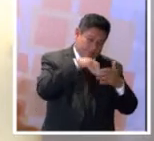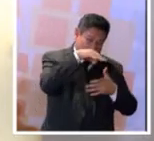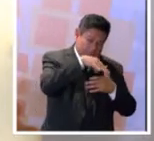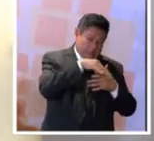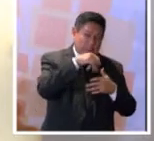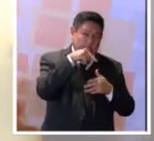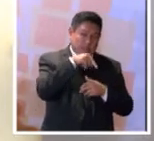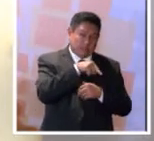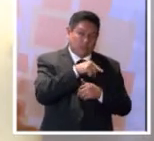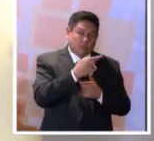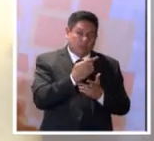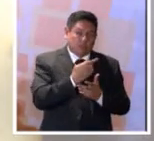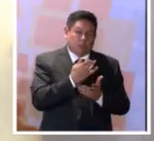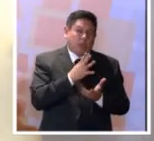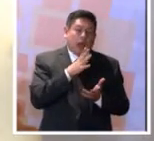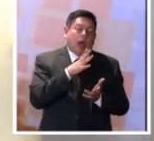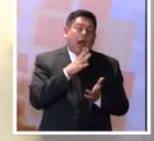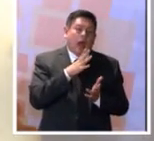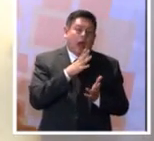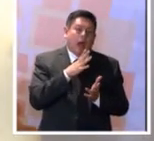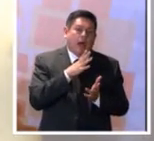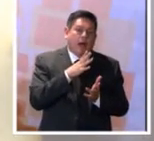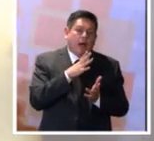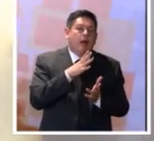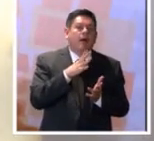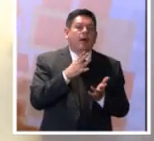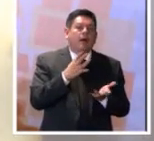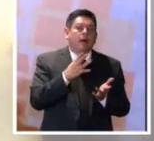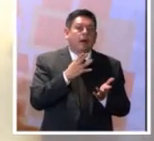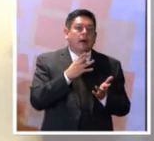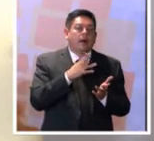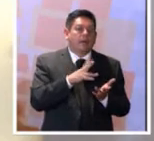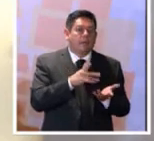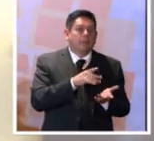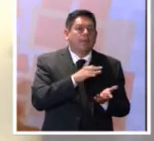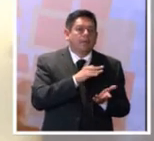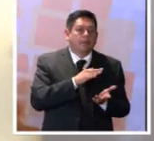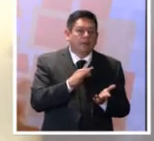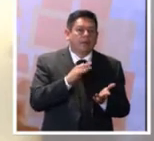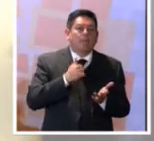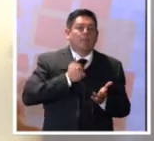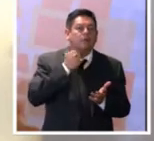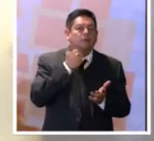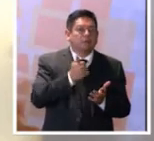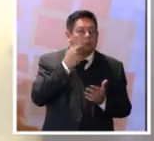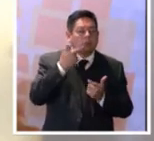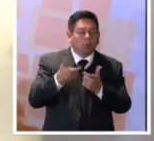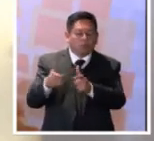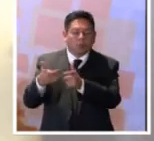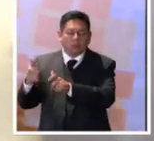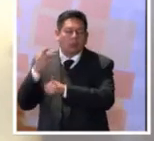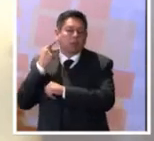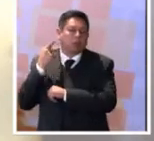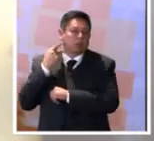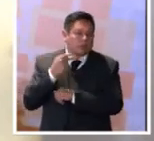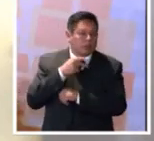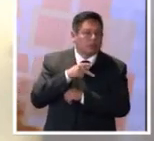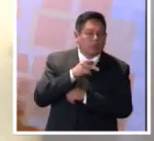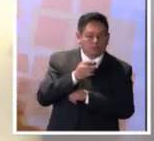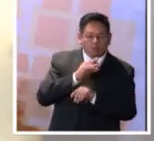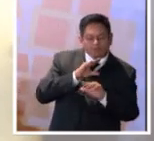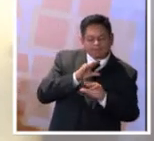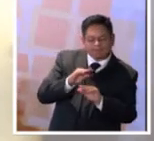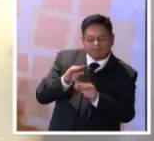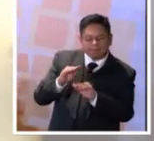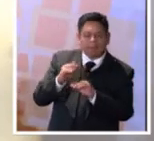su disposición, como es tratar de penetrar hacia dentro de los partidos políticos y hacia la sociedad toda,